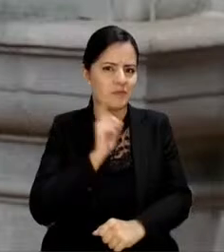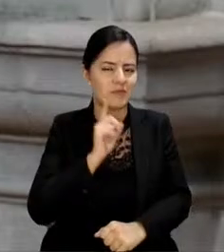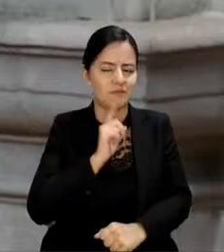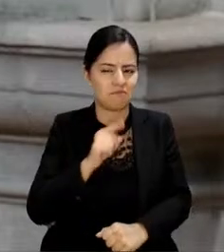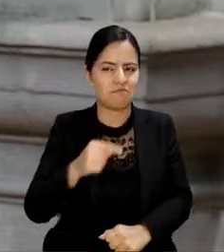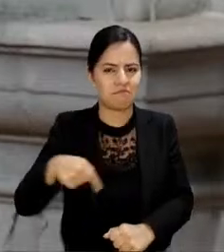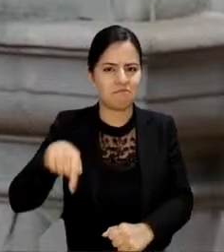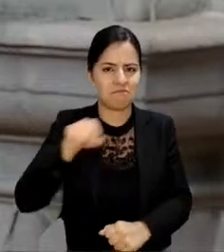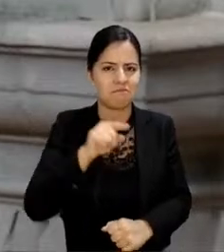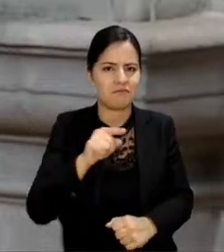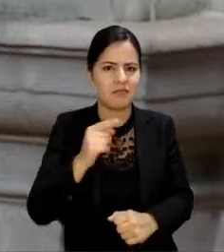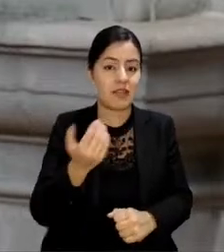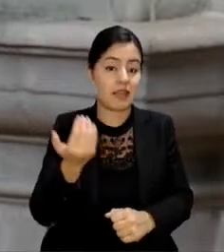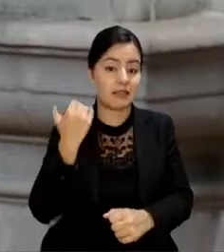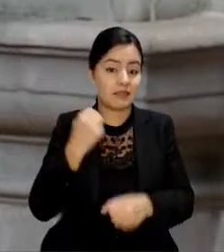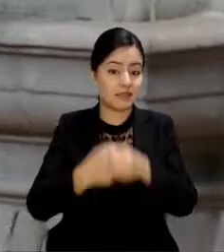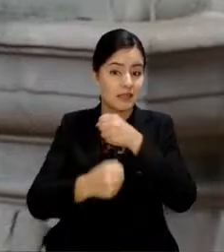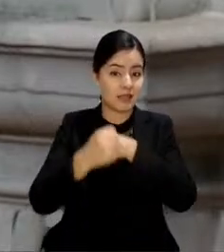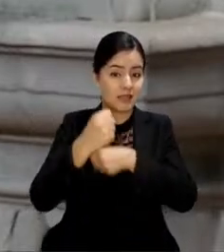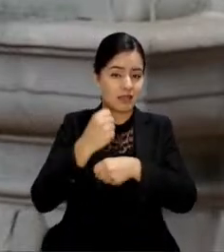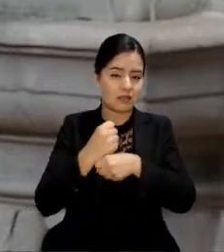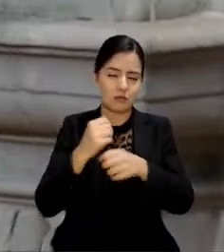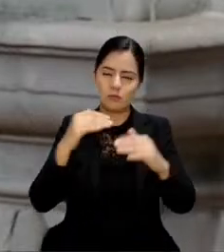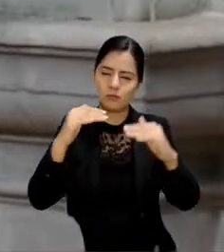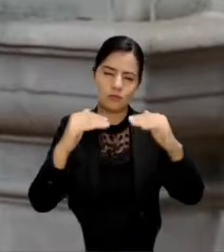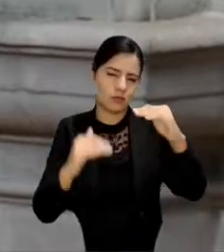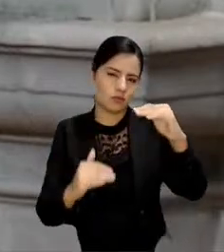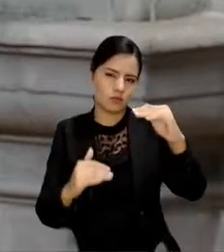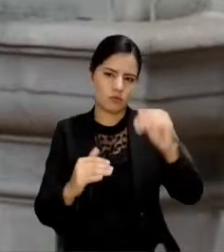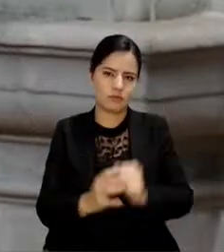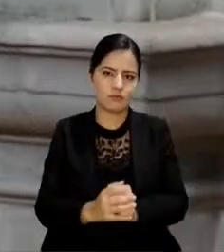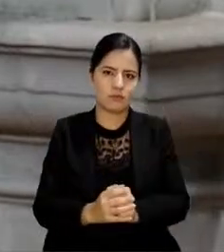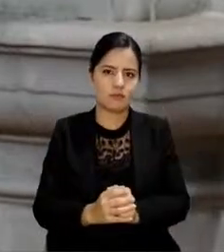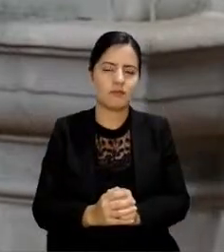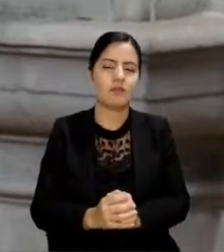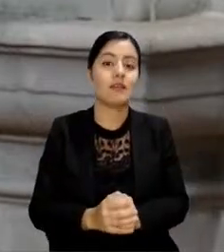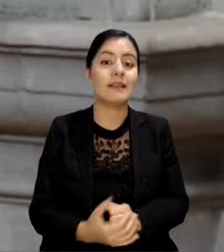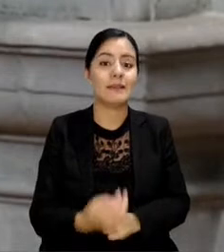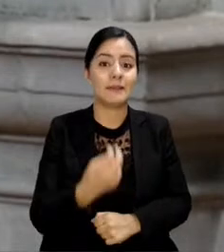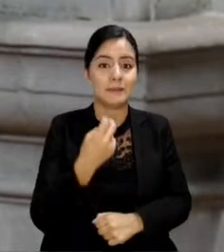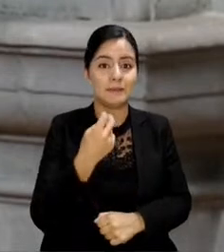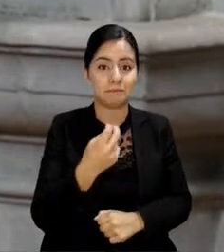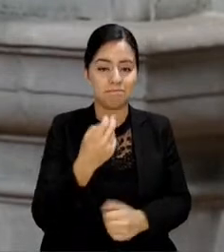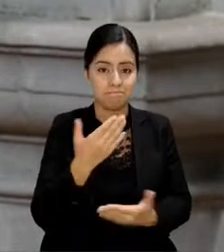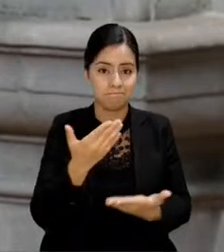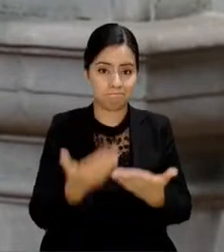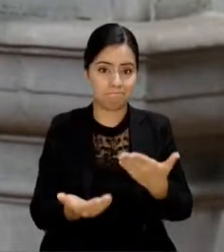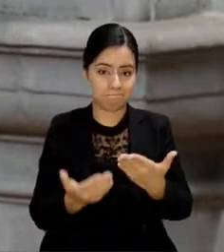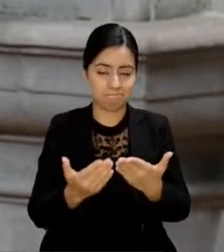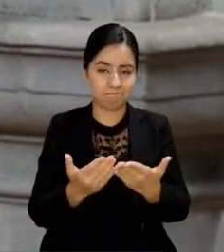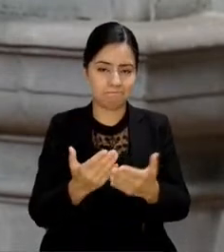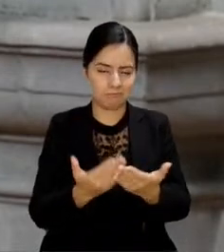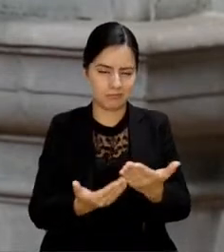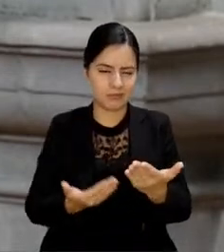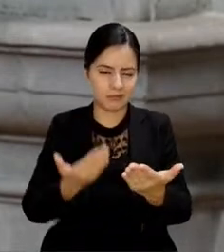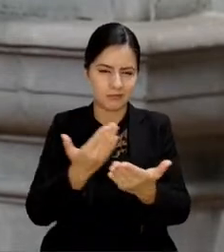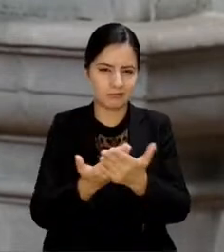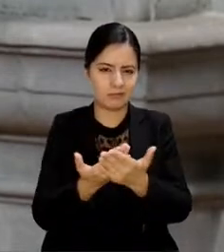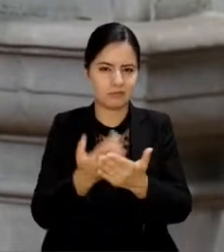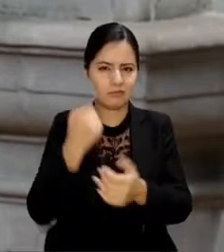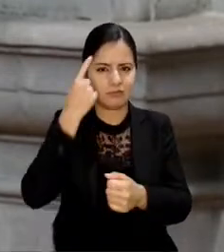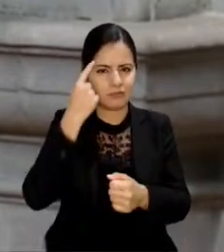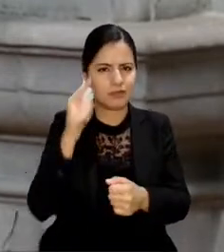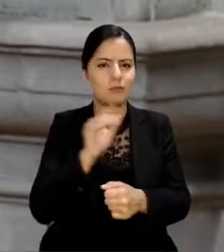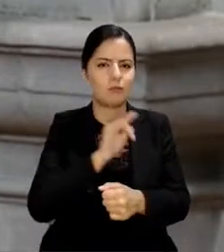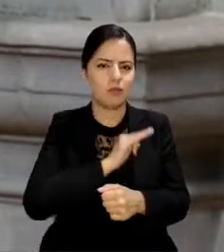de nosotras como mujeres, a diferencia de años pasados. Por ello, en esta ocasión, presento ante ustedes la